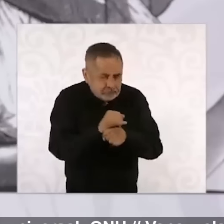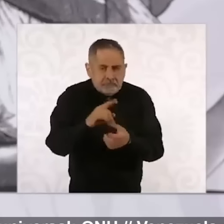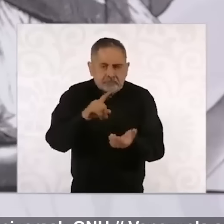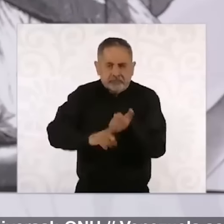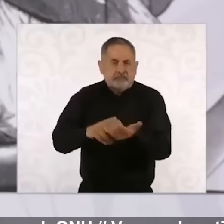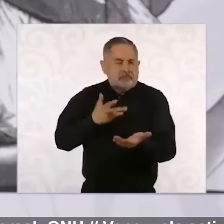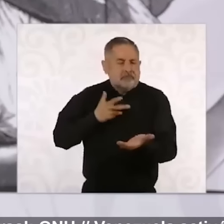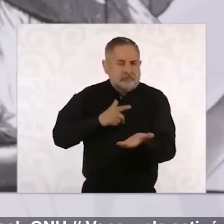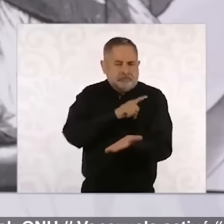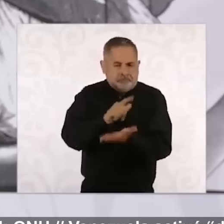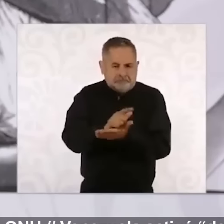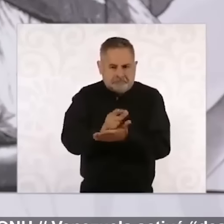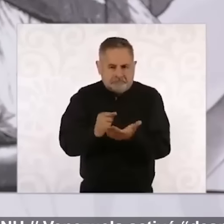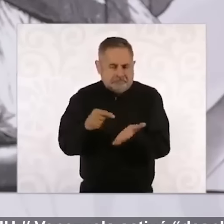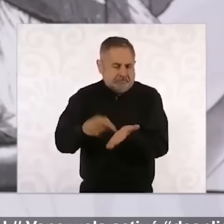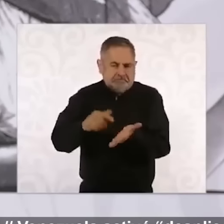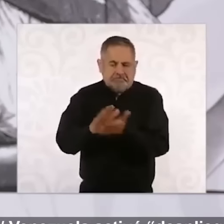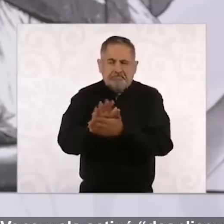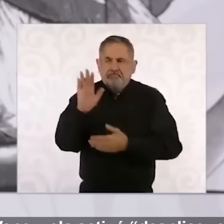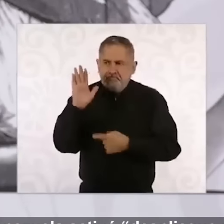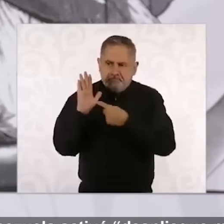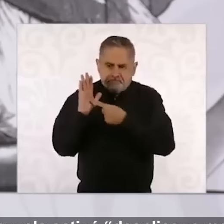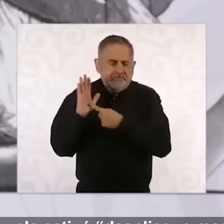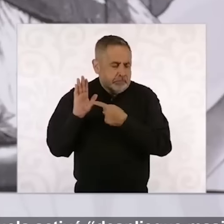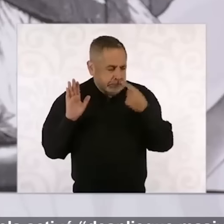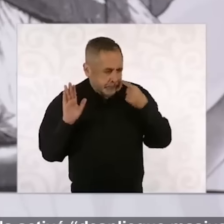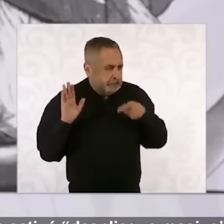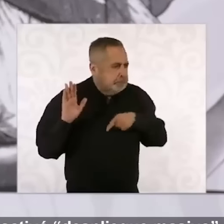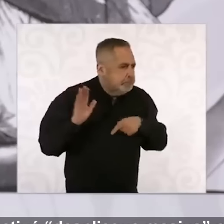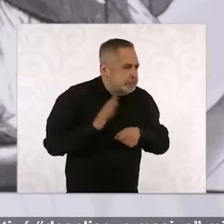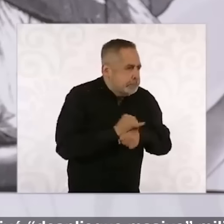legal. No hay nada que tenga que ver con un